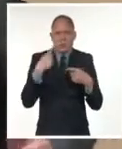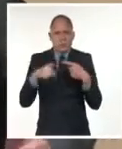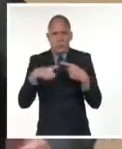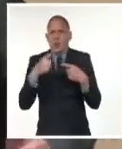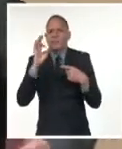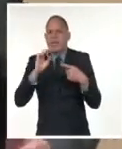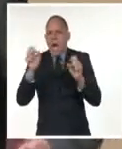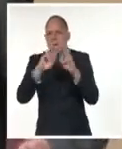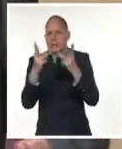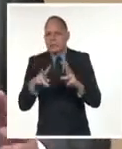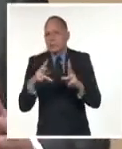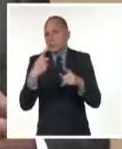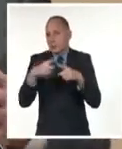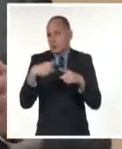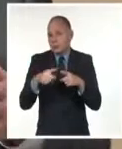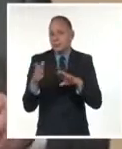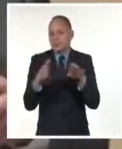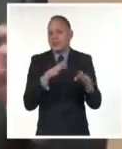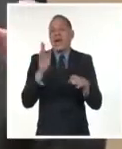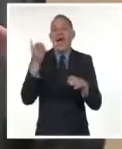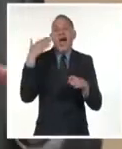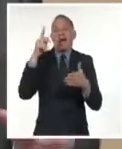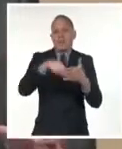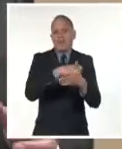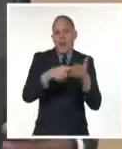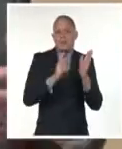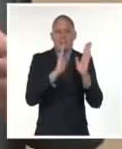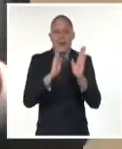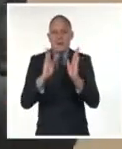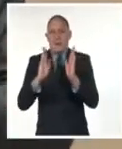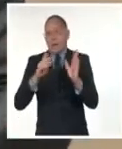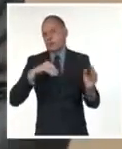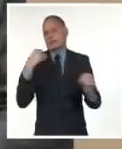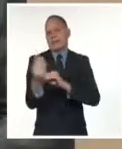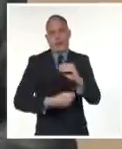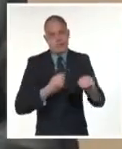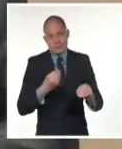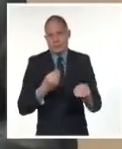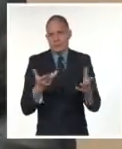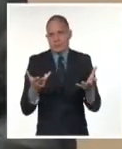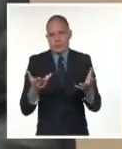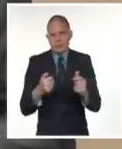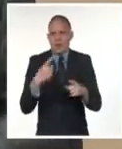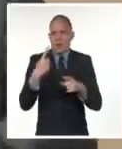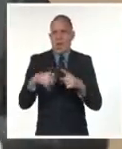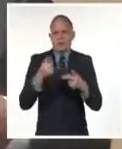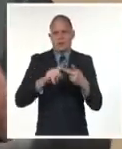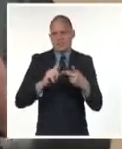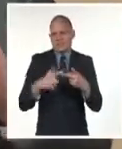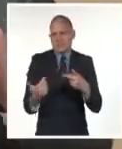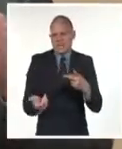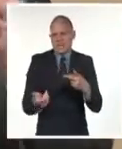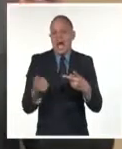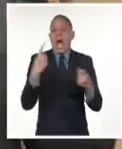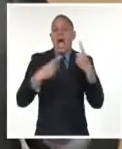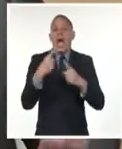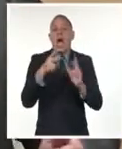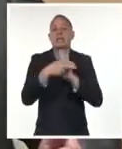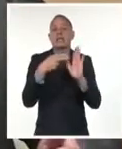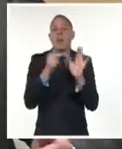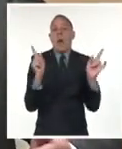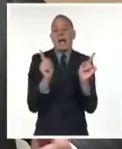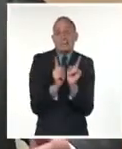procesos cambió. Hubo cosas que tuvimos que hacerlas por etapa, hubo otras cosas que hubo que concentrar, hubo que combinar